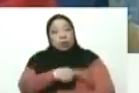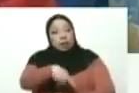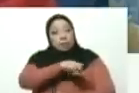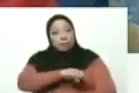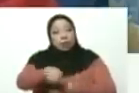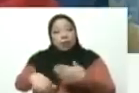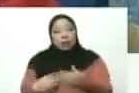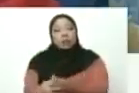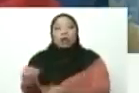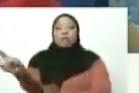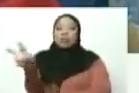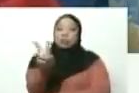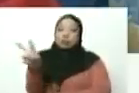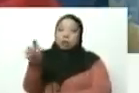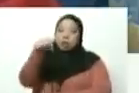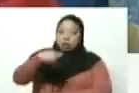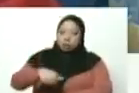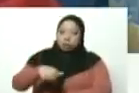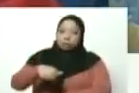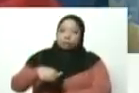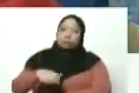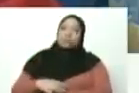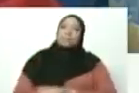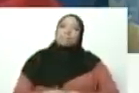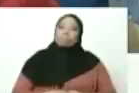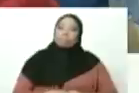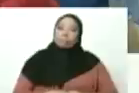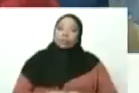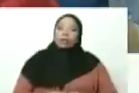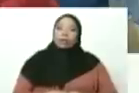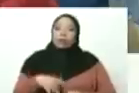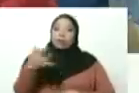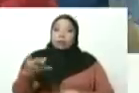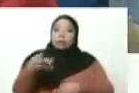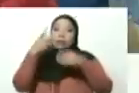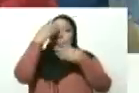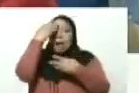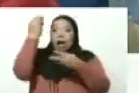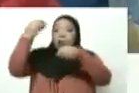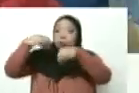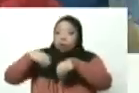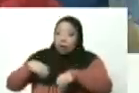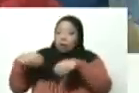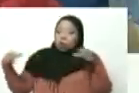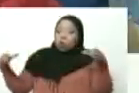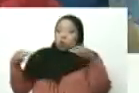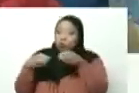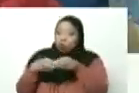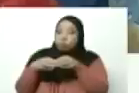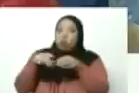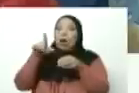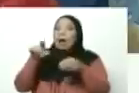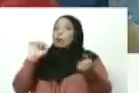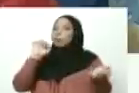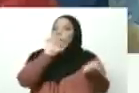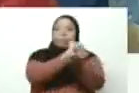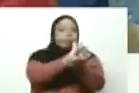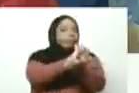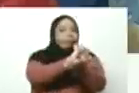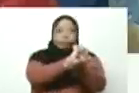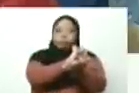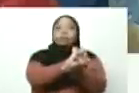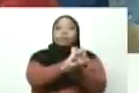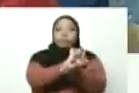el tribunal admitió la precalificación de los delitos y acordó la privativa de libertad así como el bloqueo e